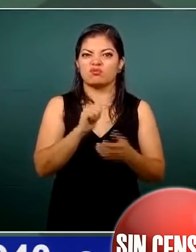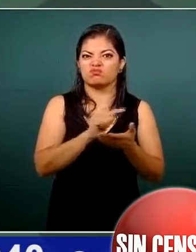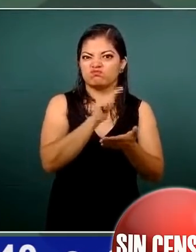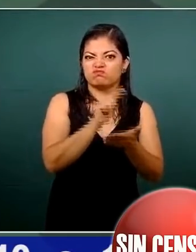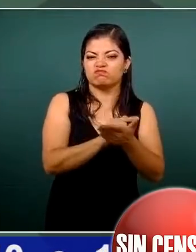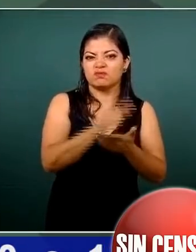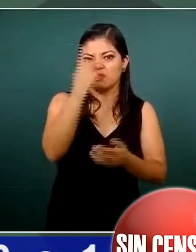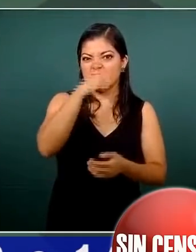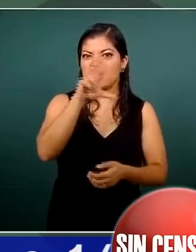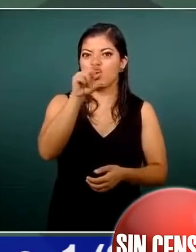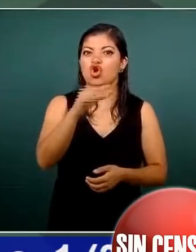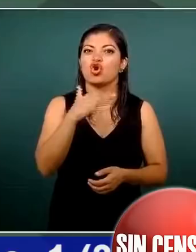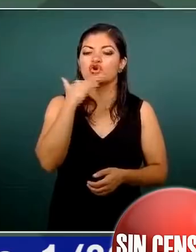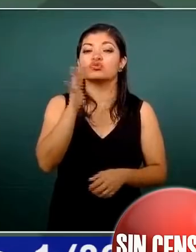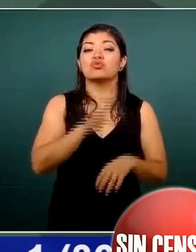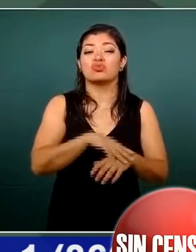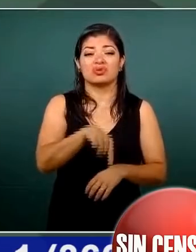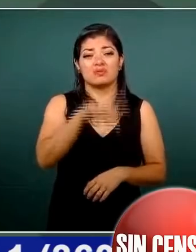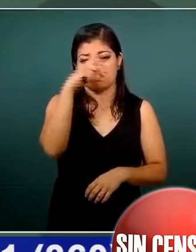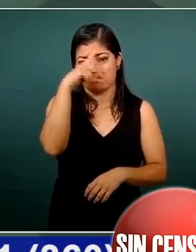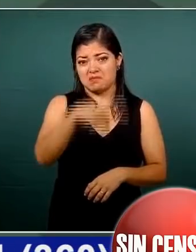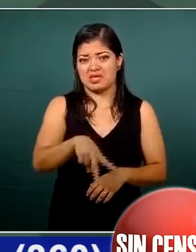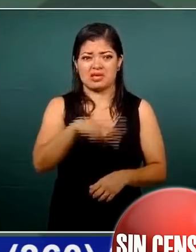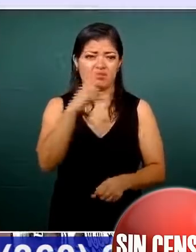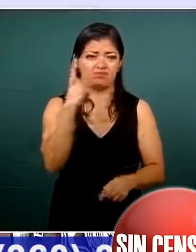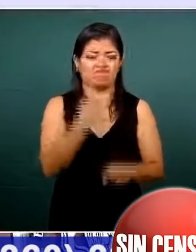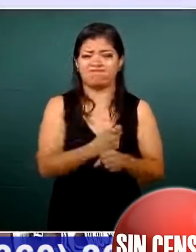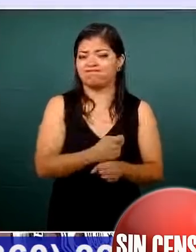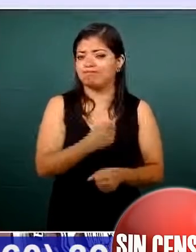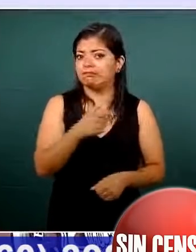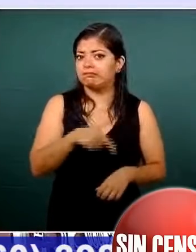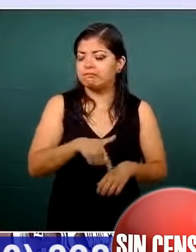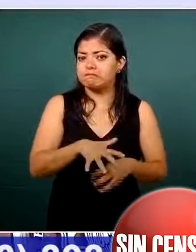de México, sin duda.